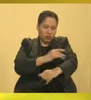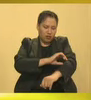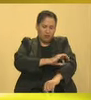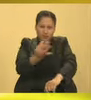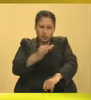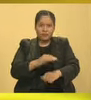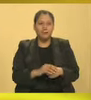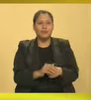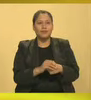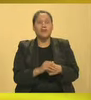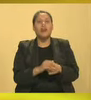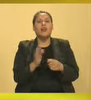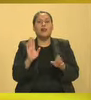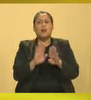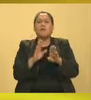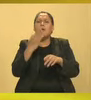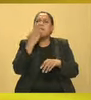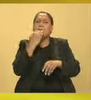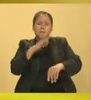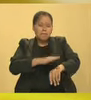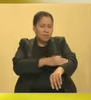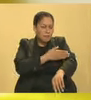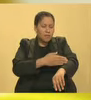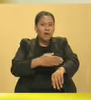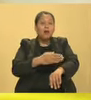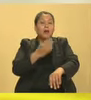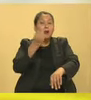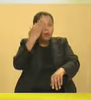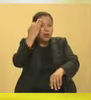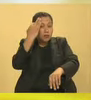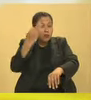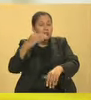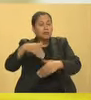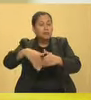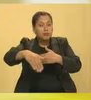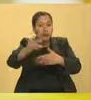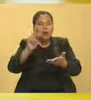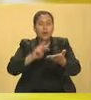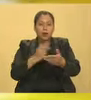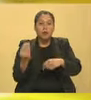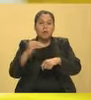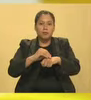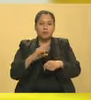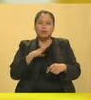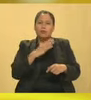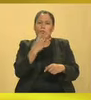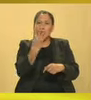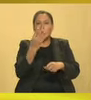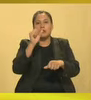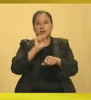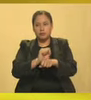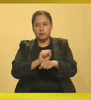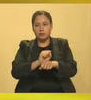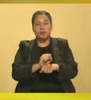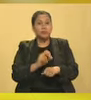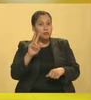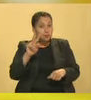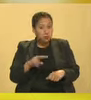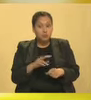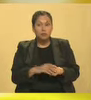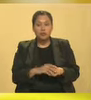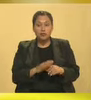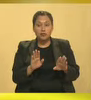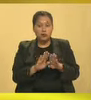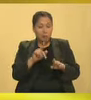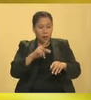de la durabilidad de la cera. O sea, ¿cuánto tiempo después te la tienes que volver a fíjate poner? Que dura 4 semanas. ¿En serio? Aproximadamente. ¿Y